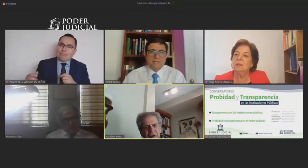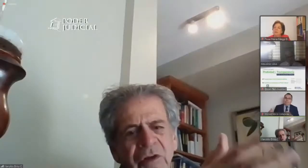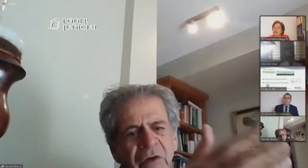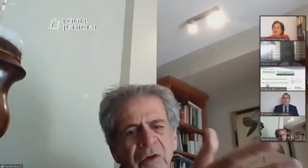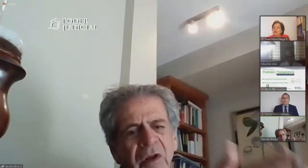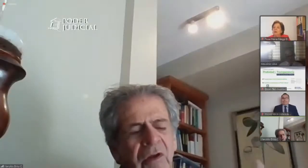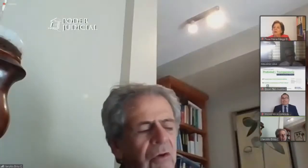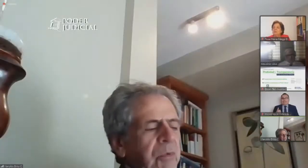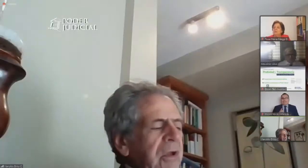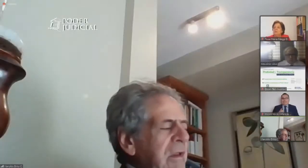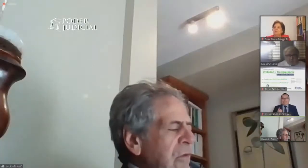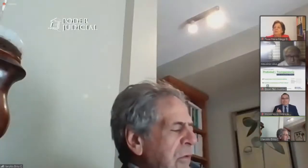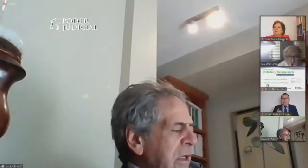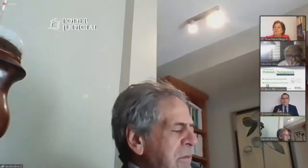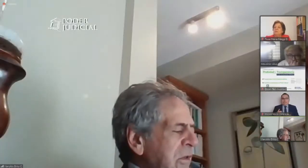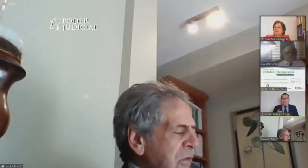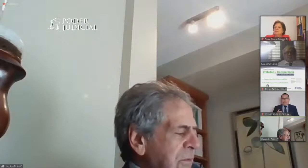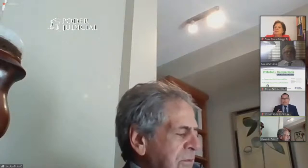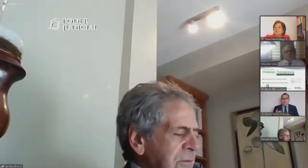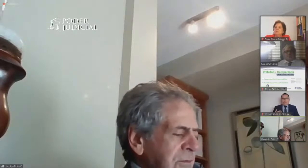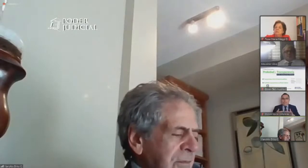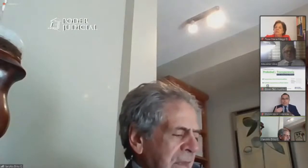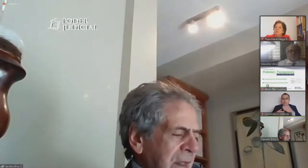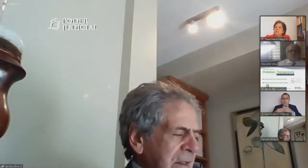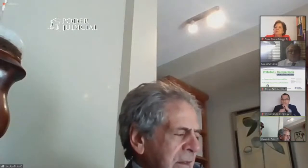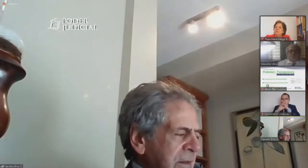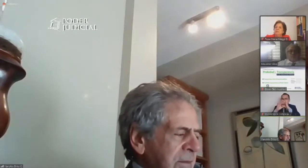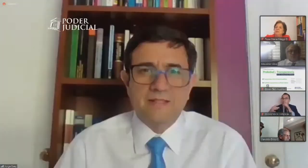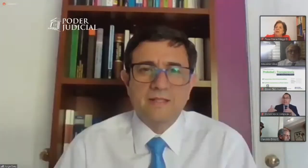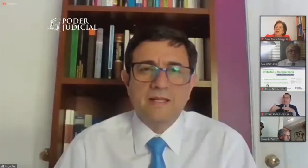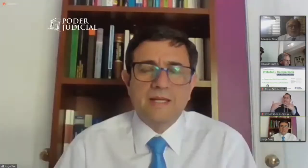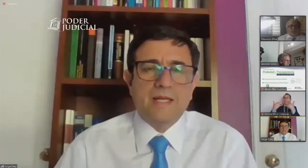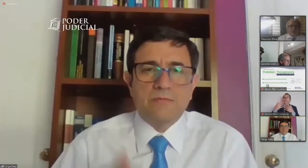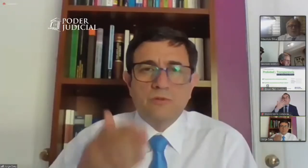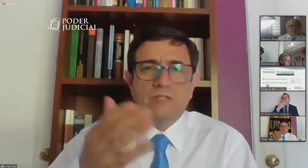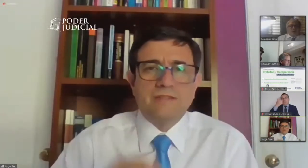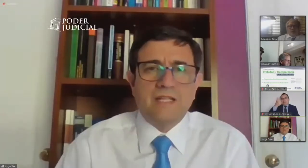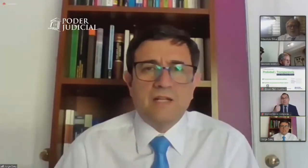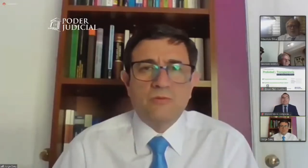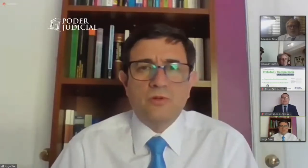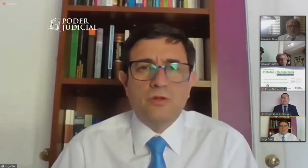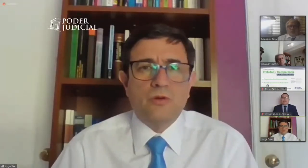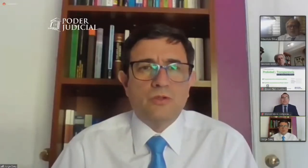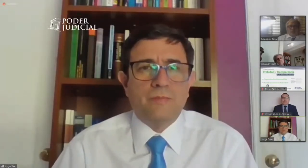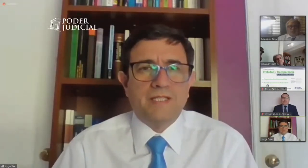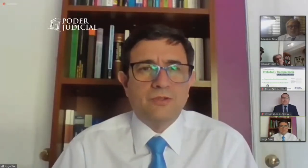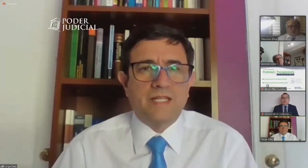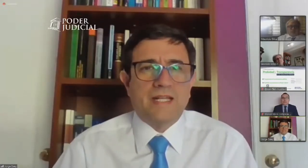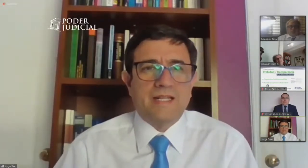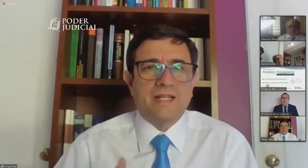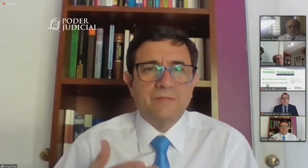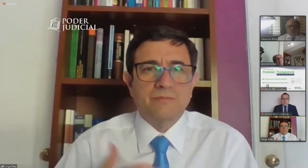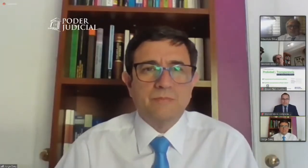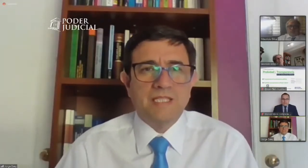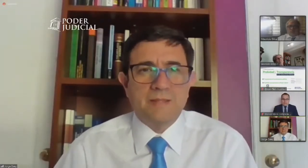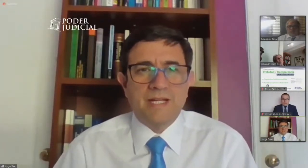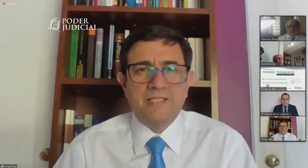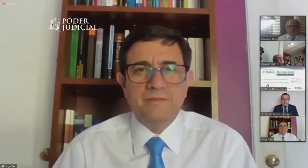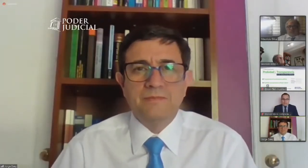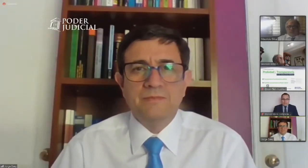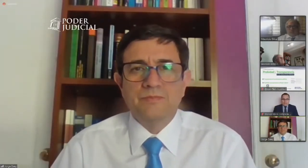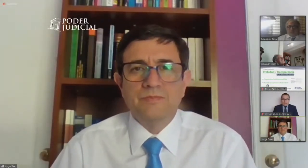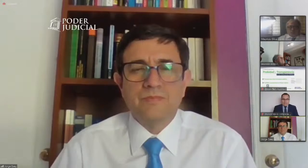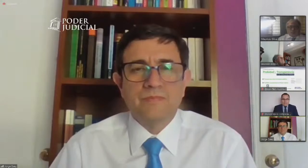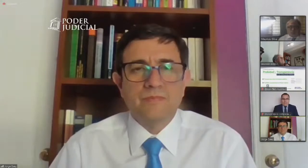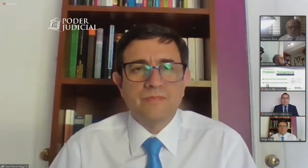Muchas gracias, ministro. Nos puede dar una buena impresión. Muchas gracias. No sé si alguno de los otros ministros quiere agregar. Ministra